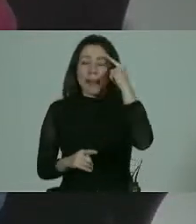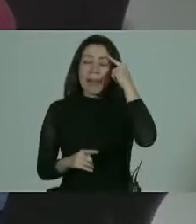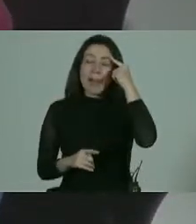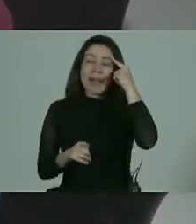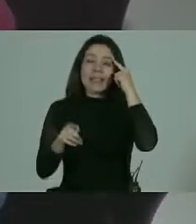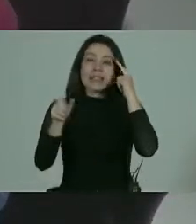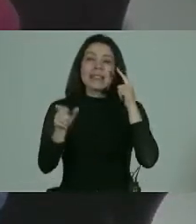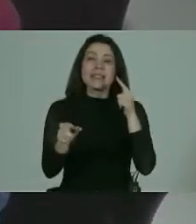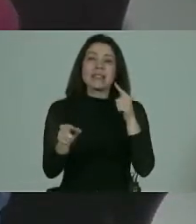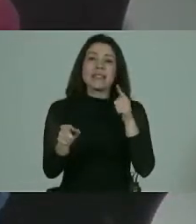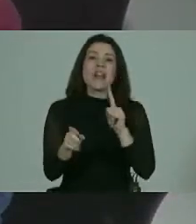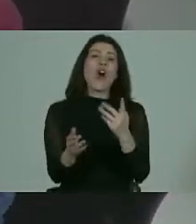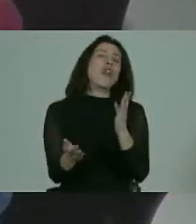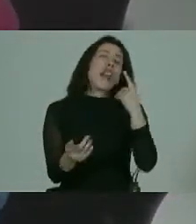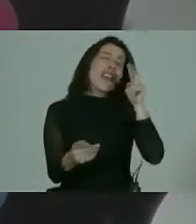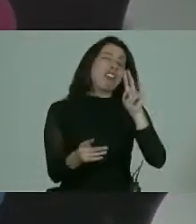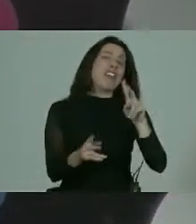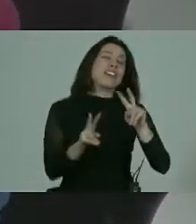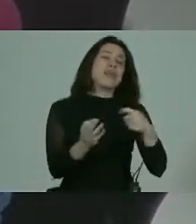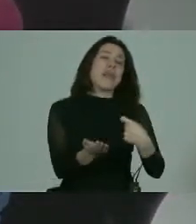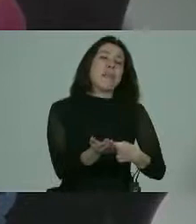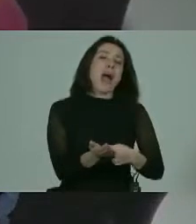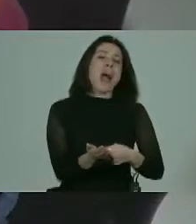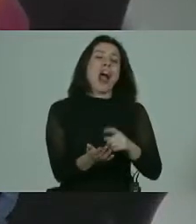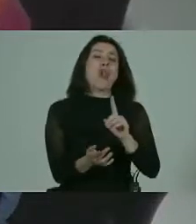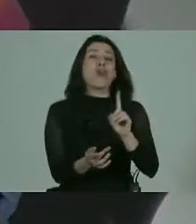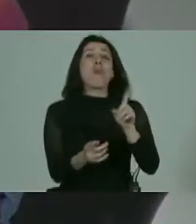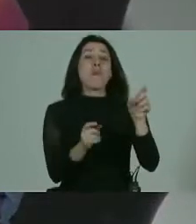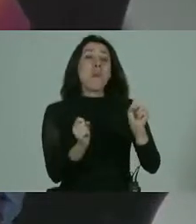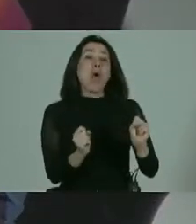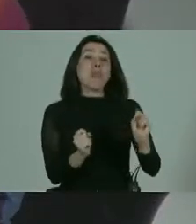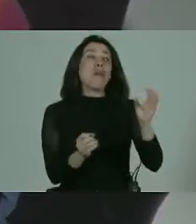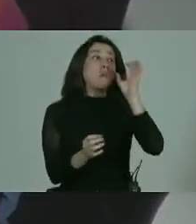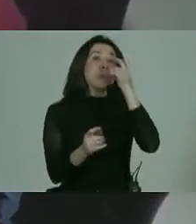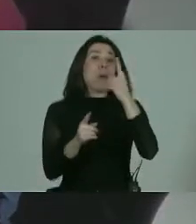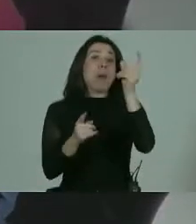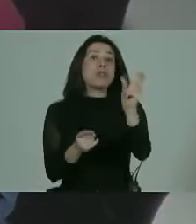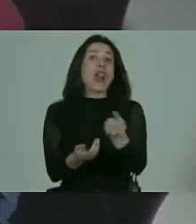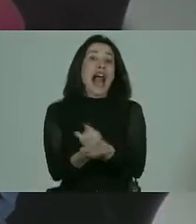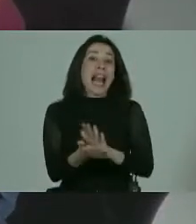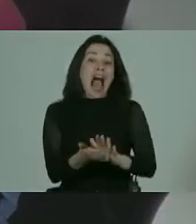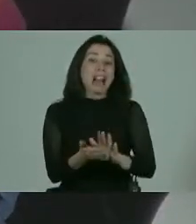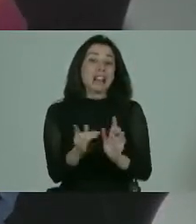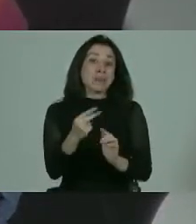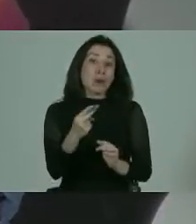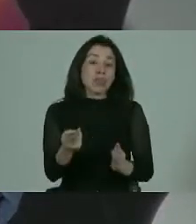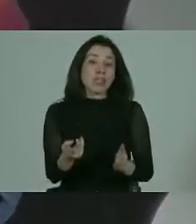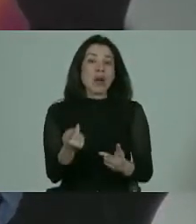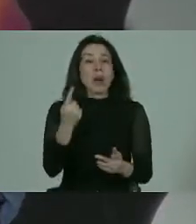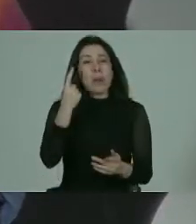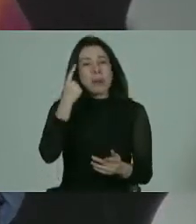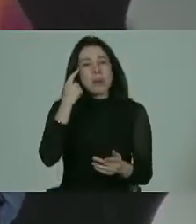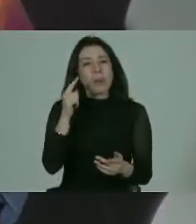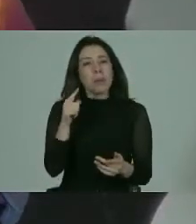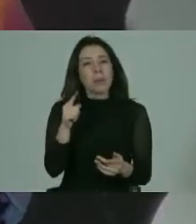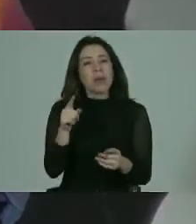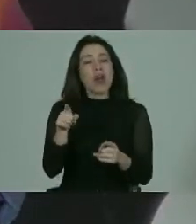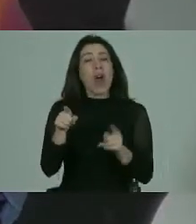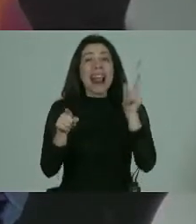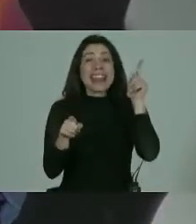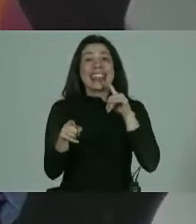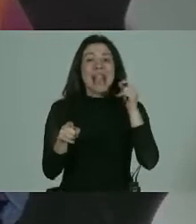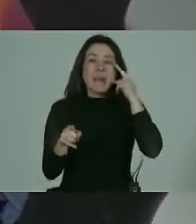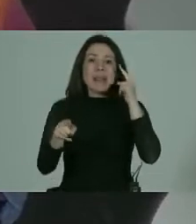malla del sitio que pagar o no porque le podemos seguir a alguien gratis en el fondo el tema es que voy a bajar como hacer un poco de su pertenencia